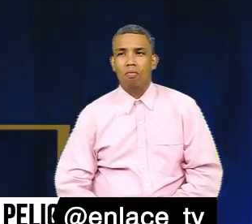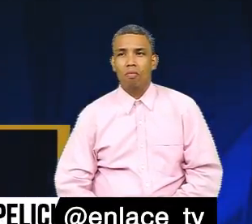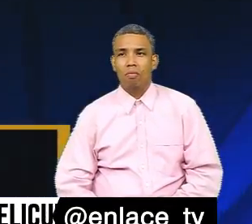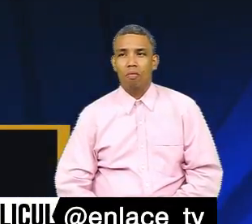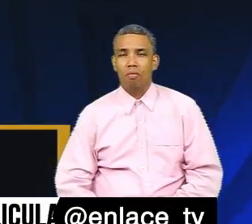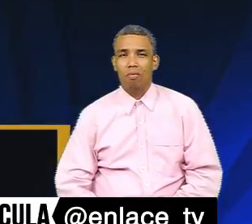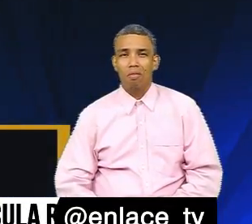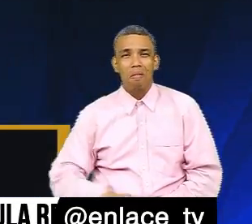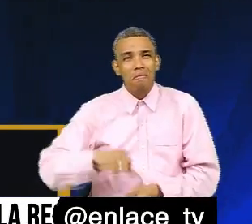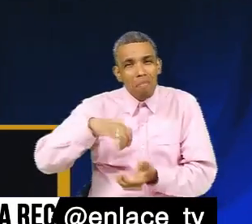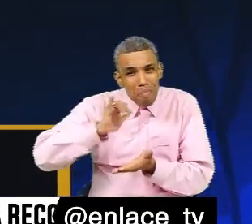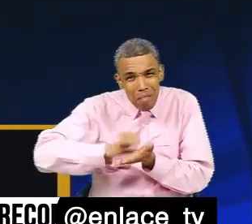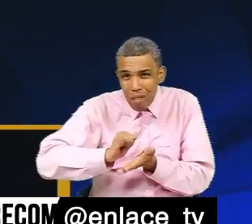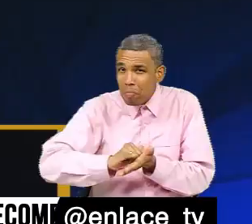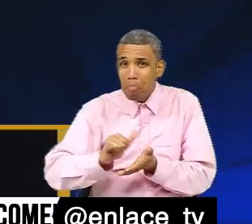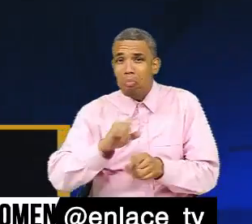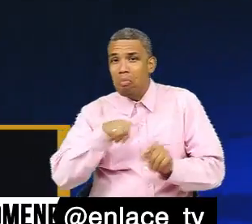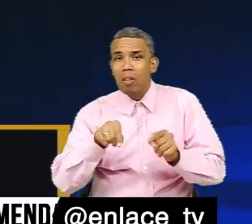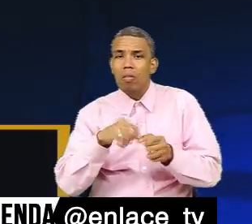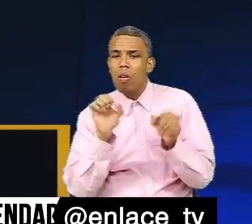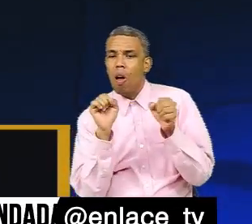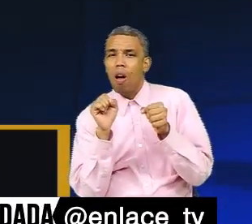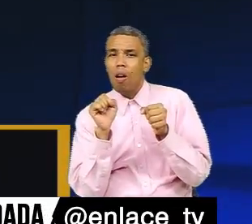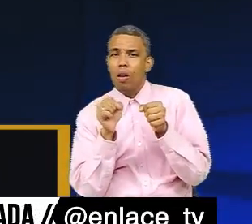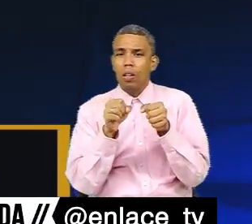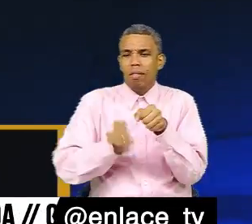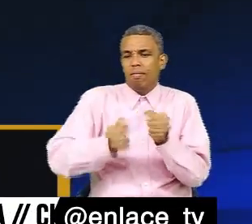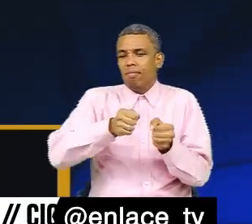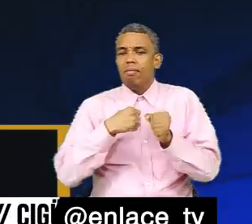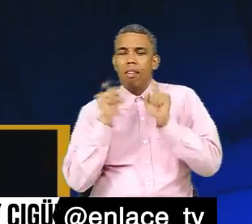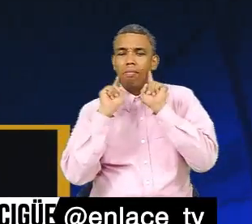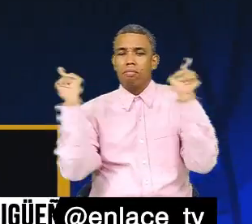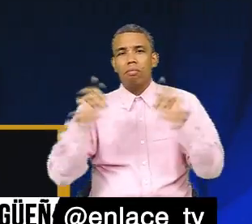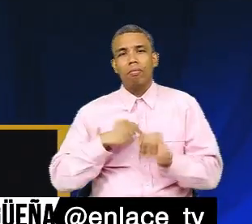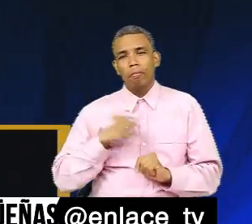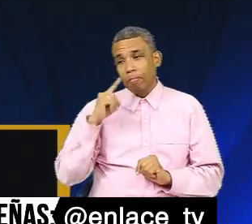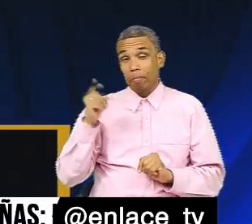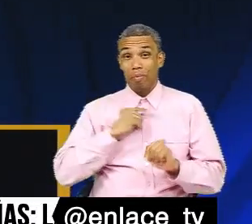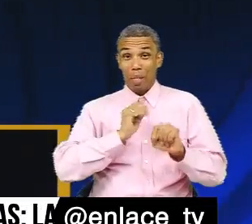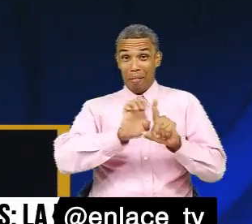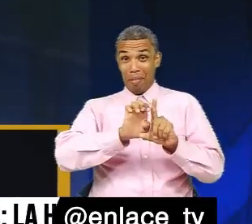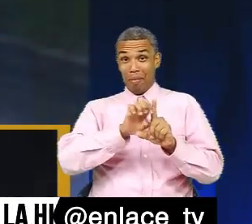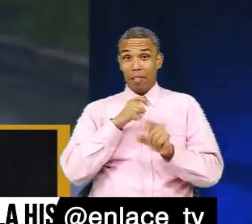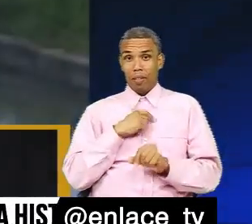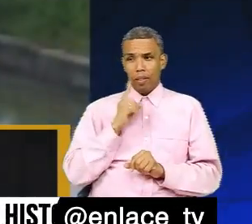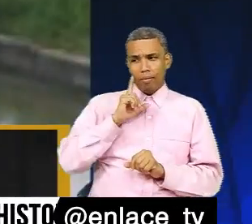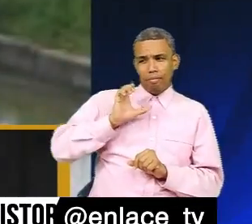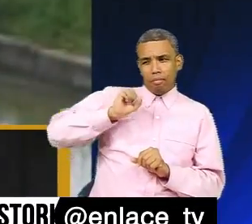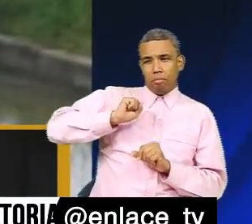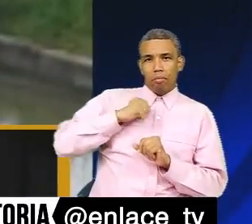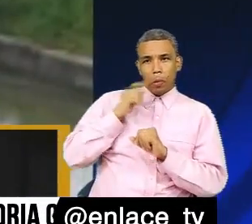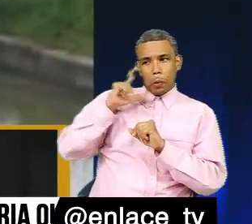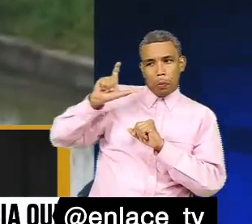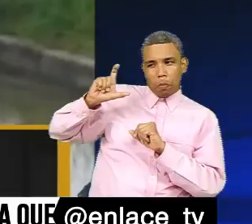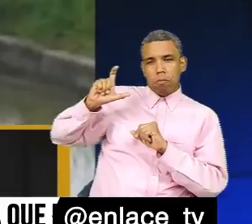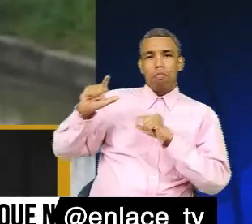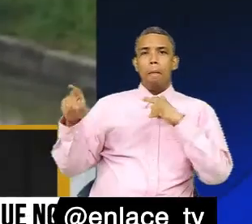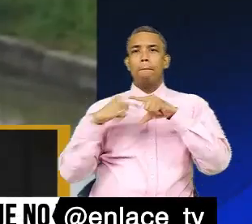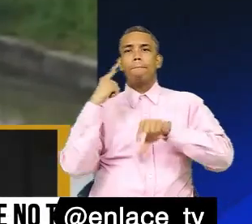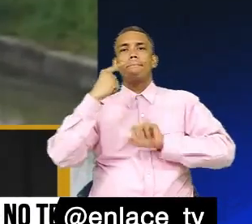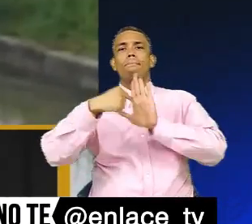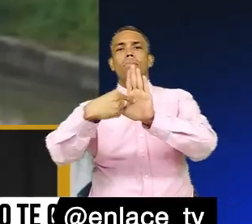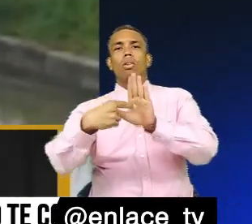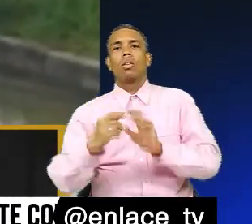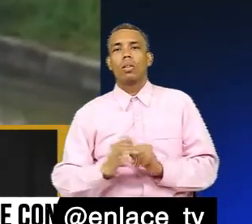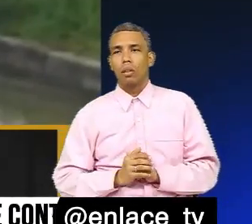Continuamos hablando de ese tipo de vehículos. El lente del reportero de Enlace Noticias captó a este rufino que no encontró otro lugar para parquearlo sino